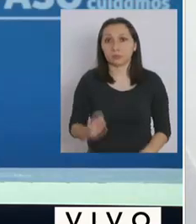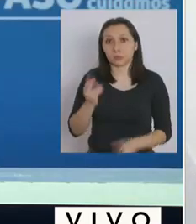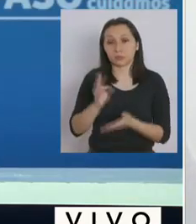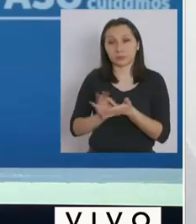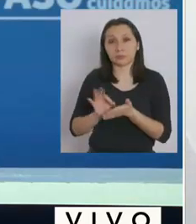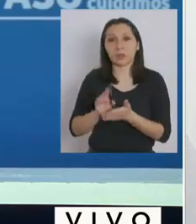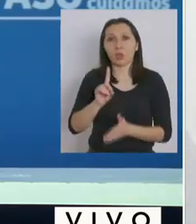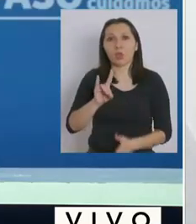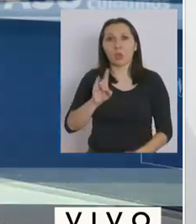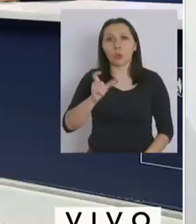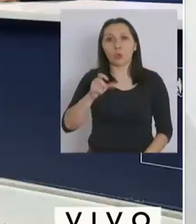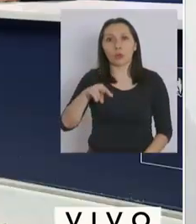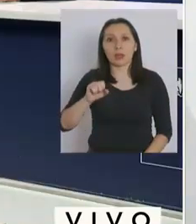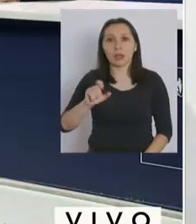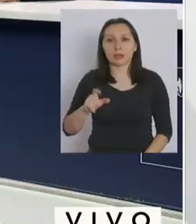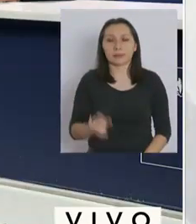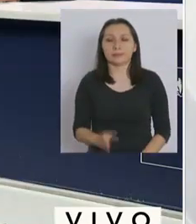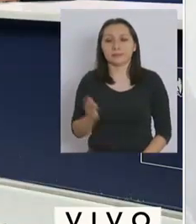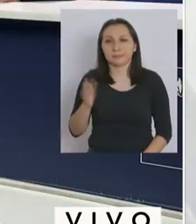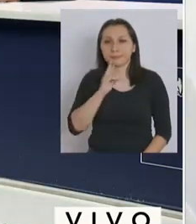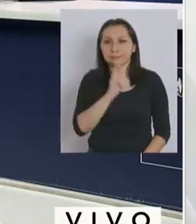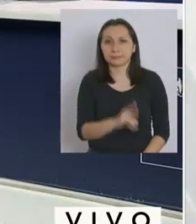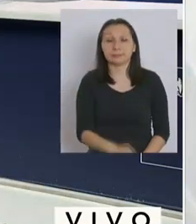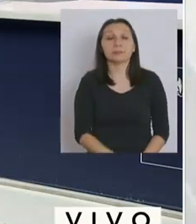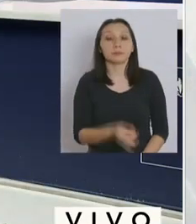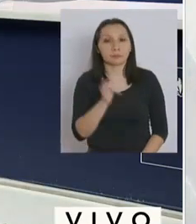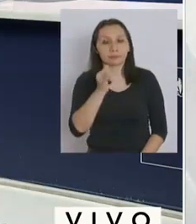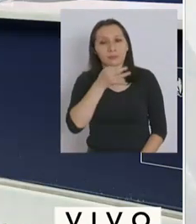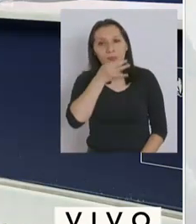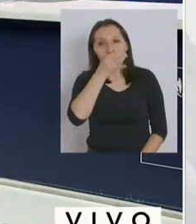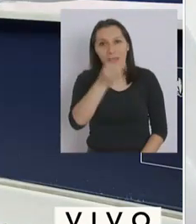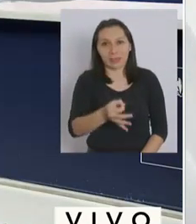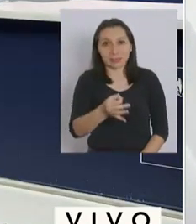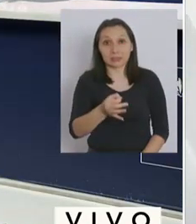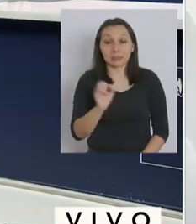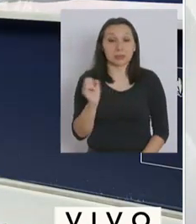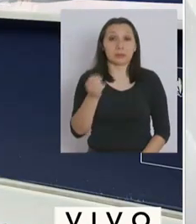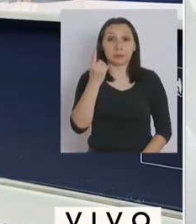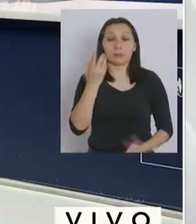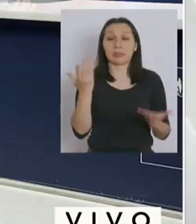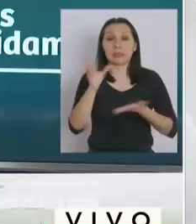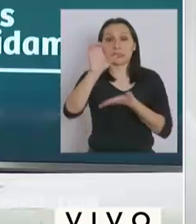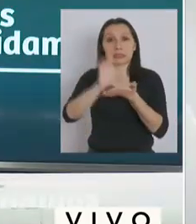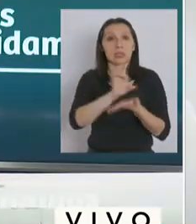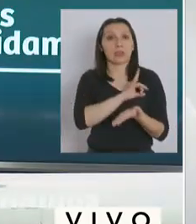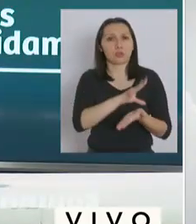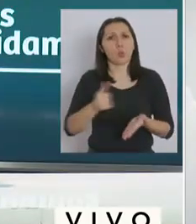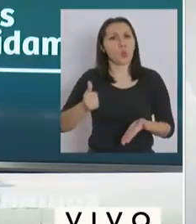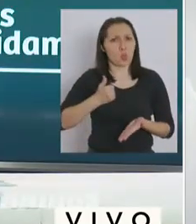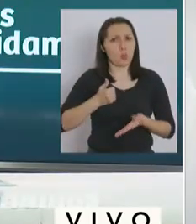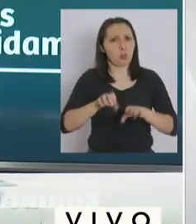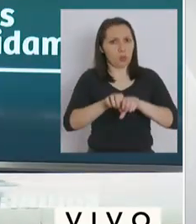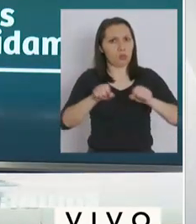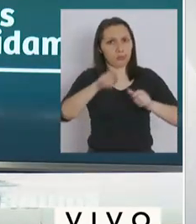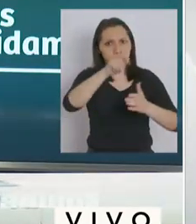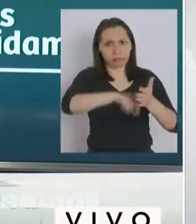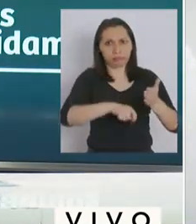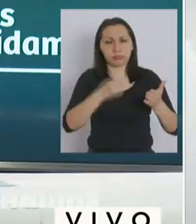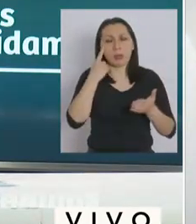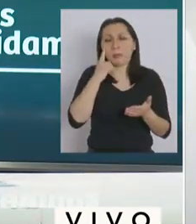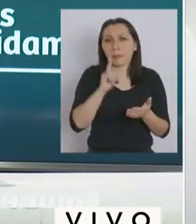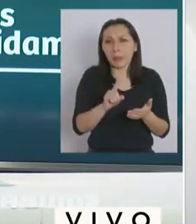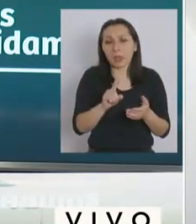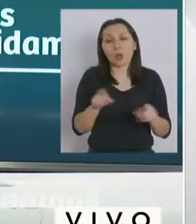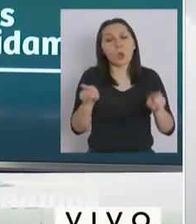Subsecretario Duñac. Sí, hay que señalar que el primero que todo que el Estado de Chile cumple sus compromisos, pero a la